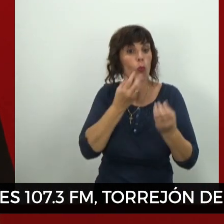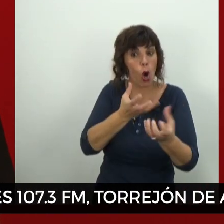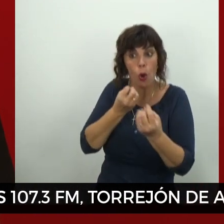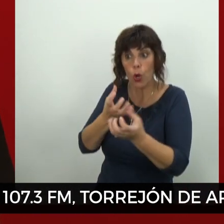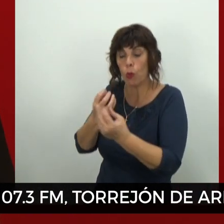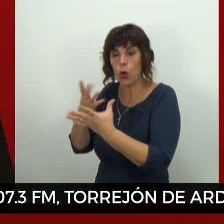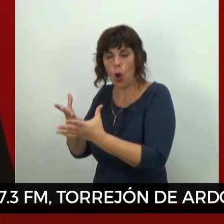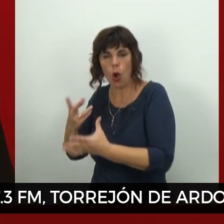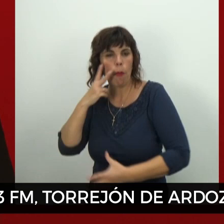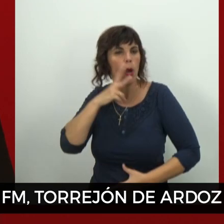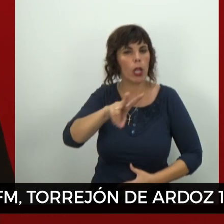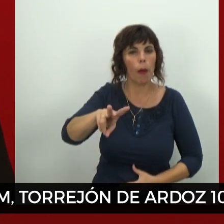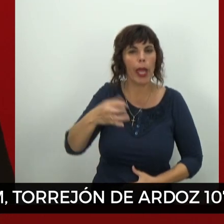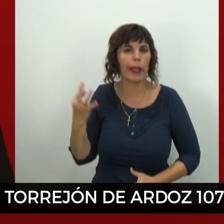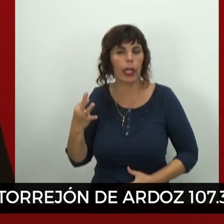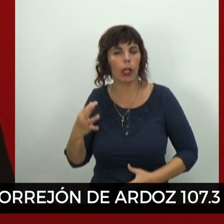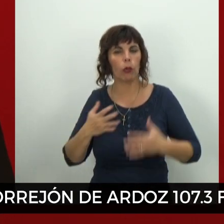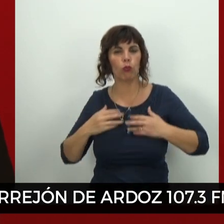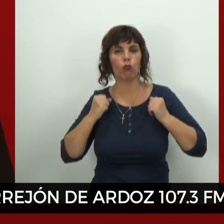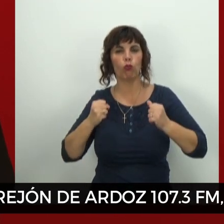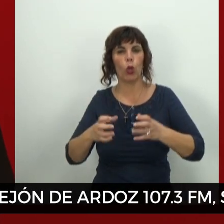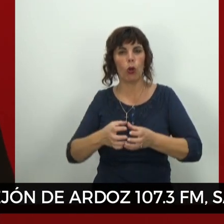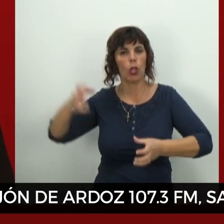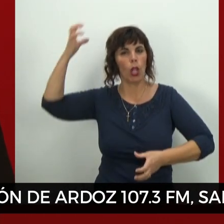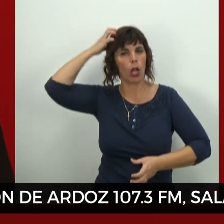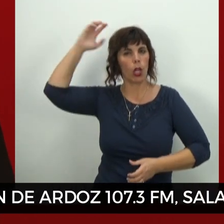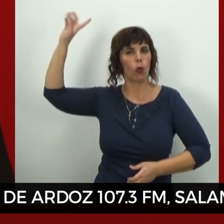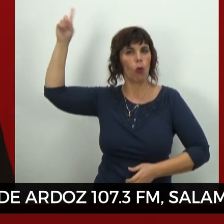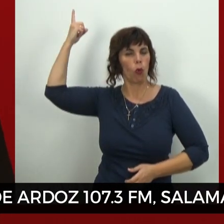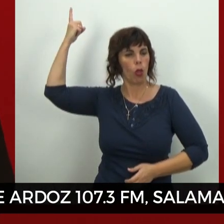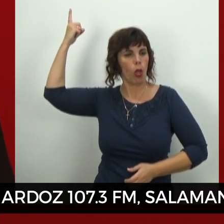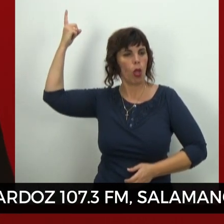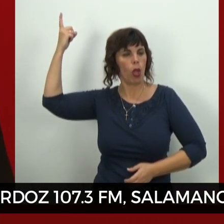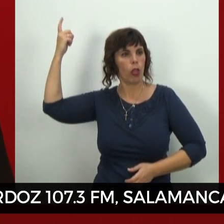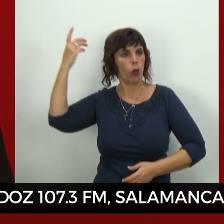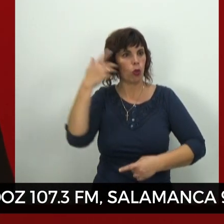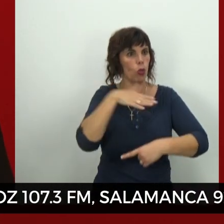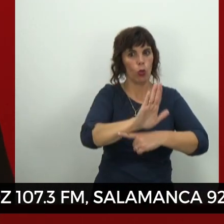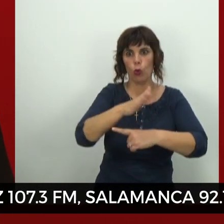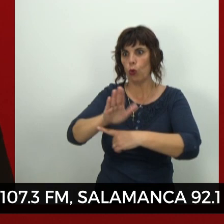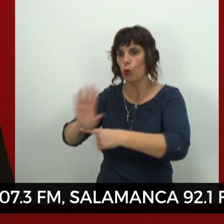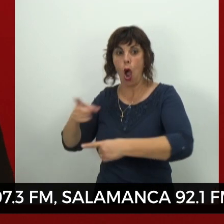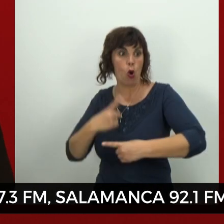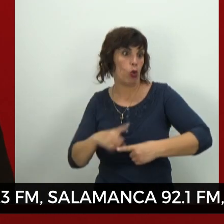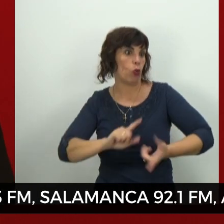del reino de los cielos, cómo se manifiesta y cómo las cosas cambian.